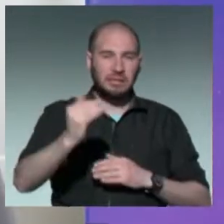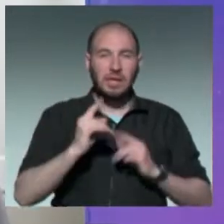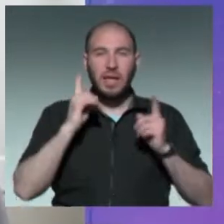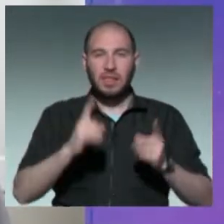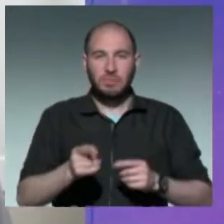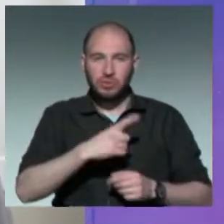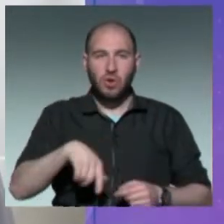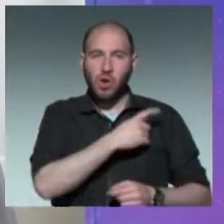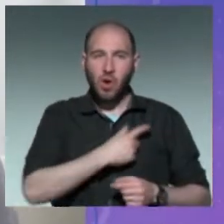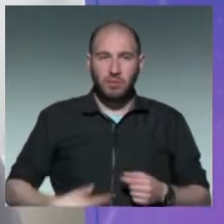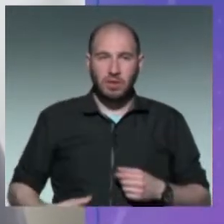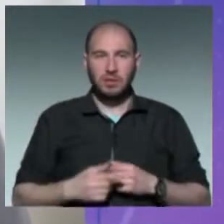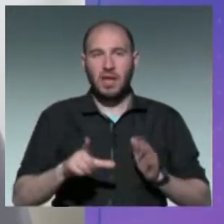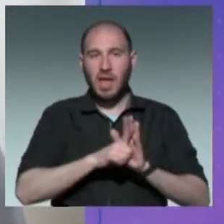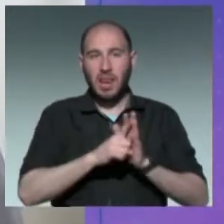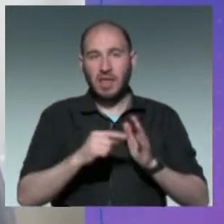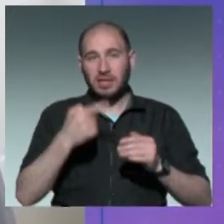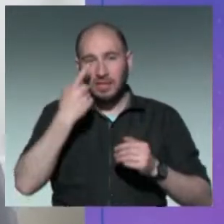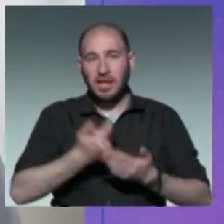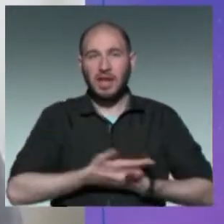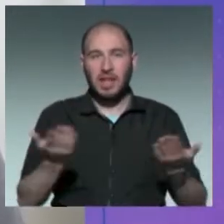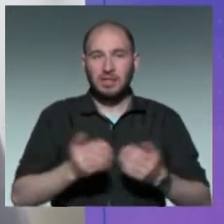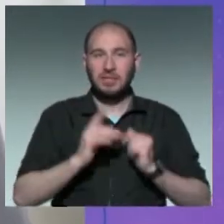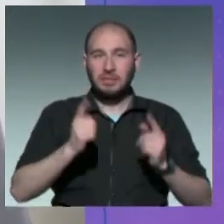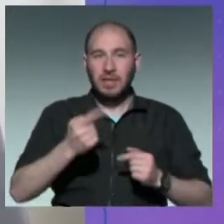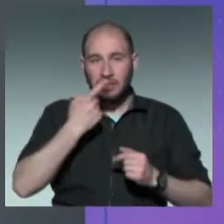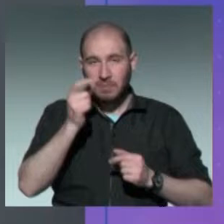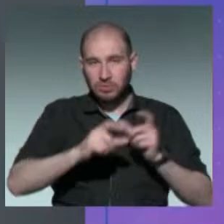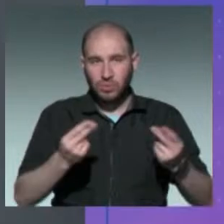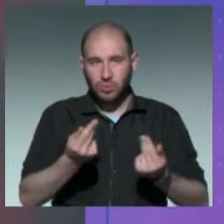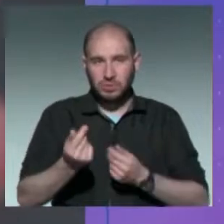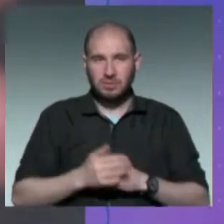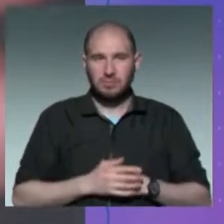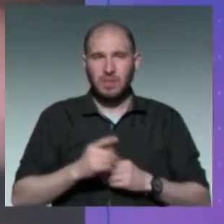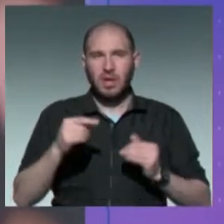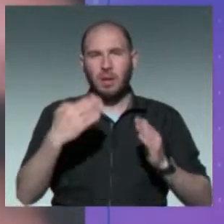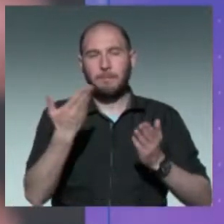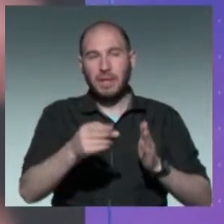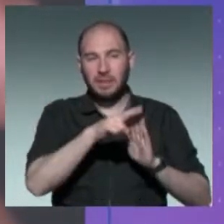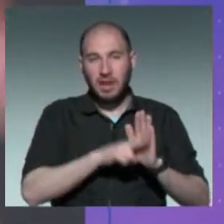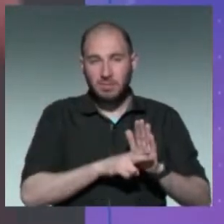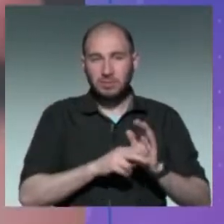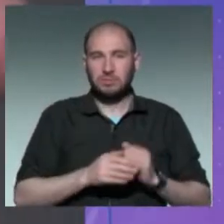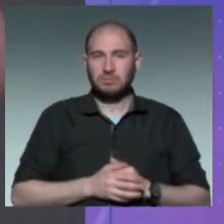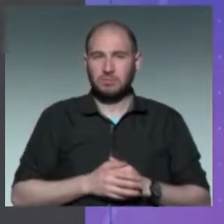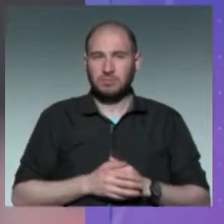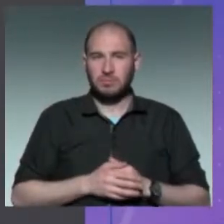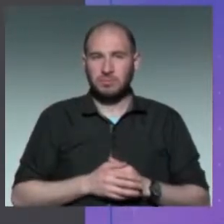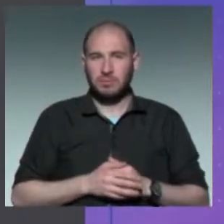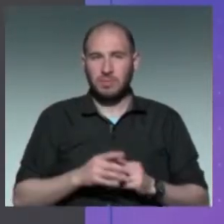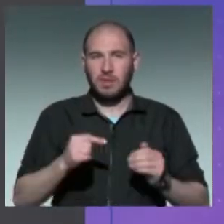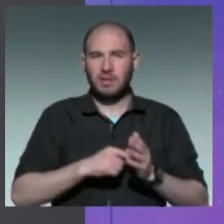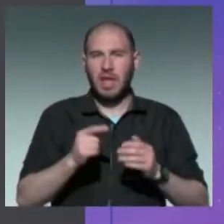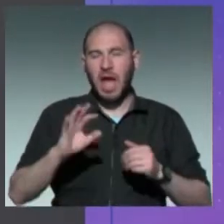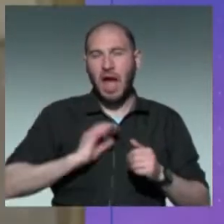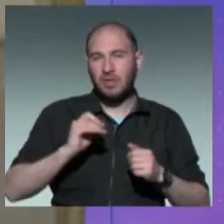que gobernar y tenemos que hacer leyes en el interés general y sobre todo en el interés de los usuarios, ¿no? Bueno, hay requisitos que establece la regulación que tienen que ver con la antigüedad